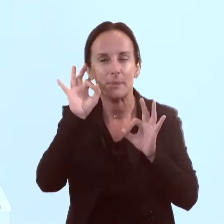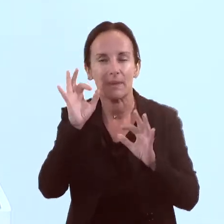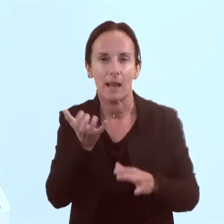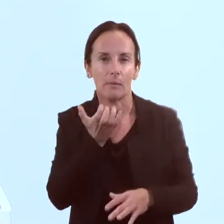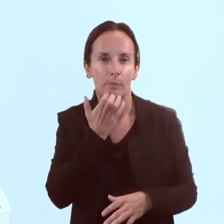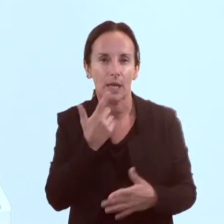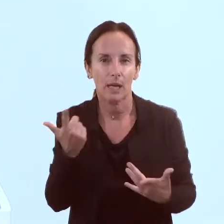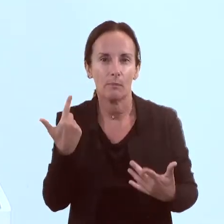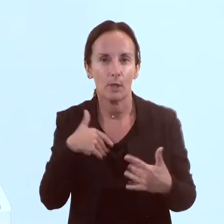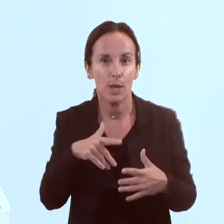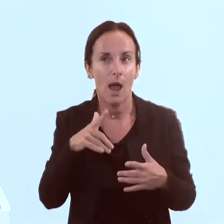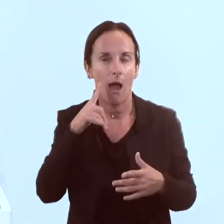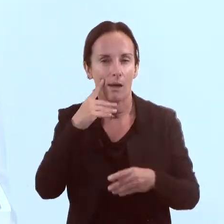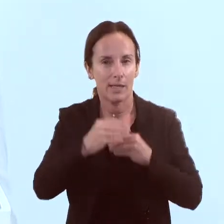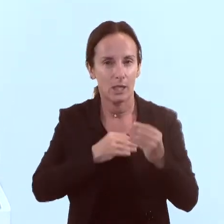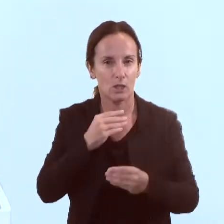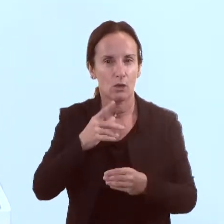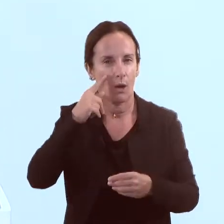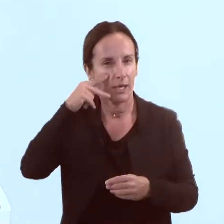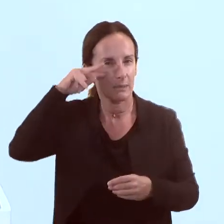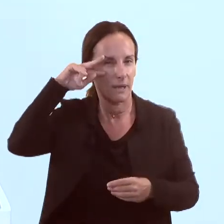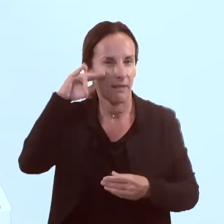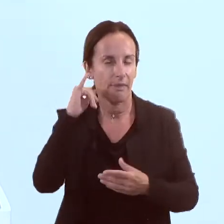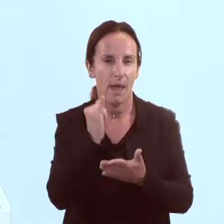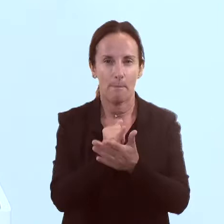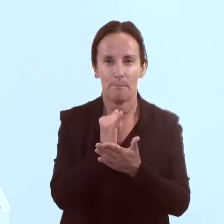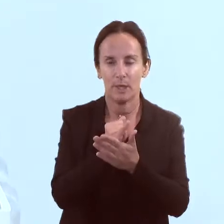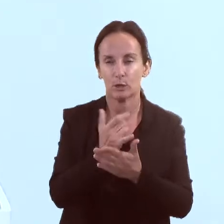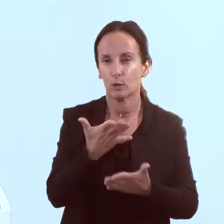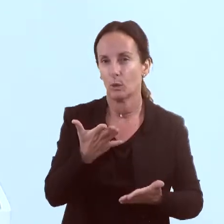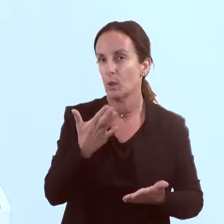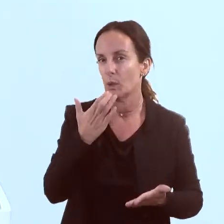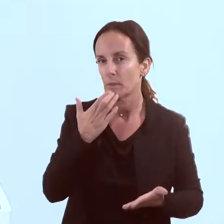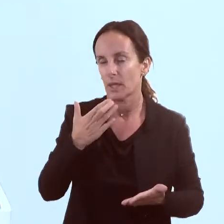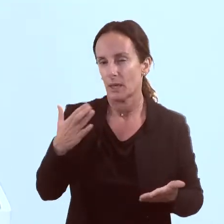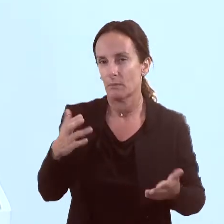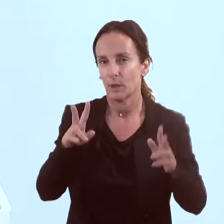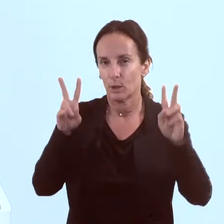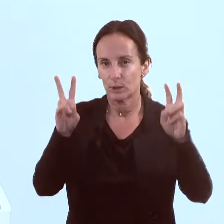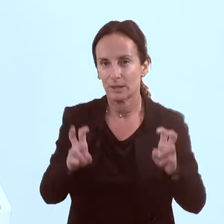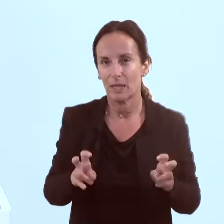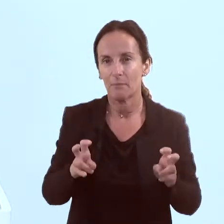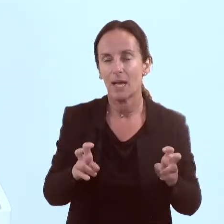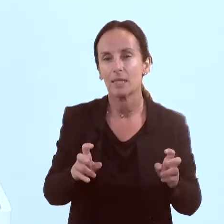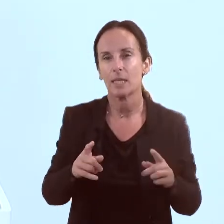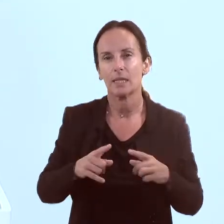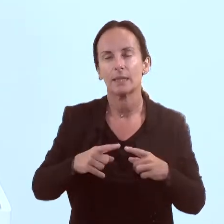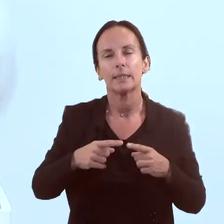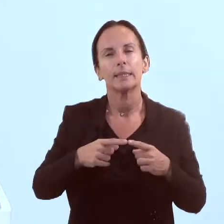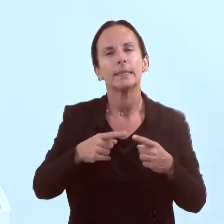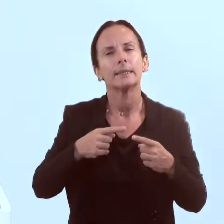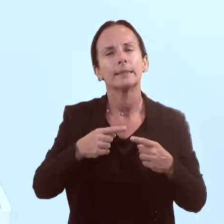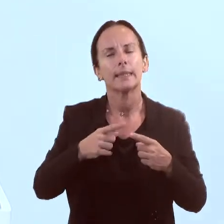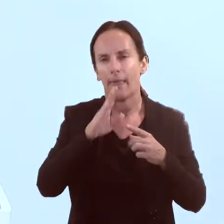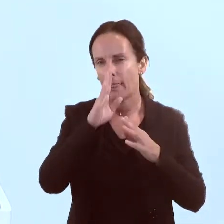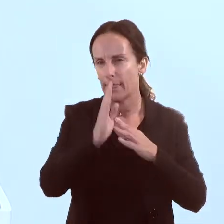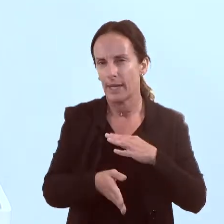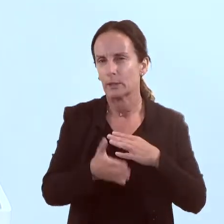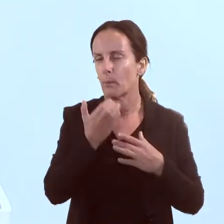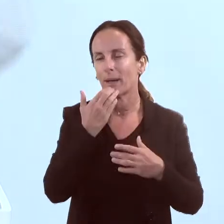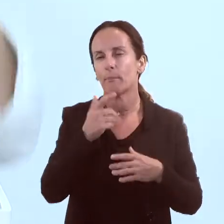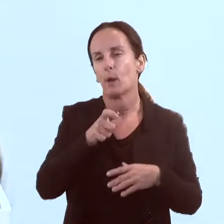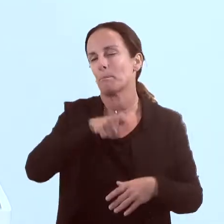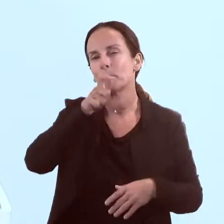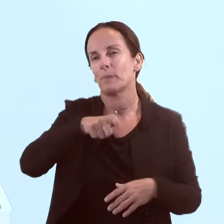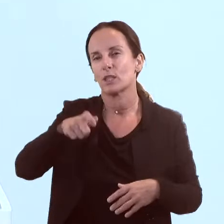hecho alguna experiencia piloto, por ejemplo, vamos a hacer una experiencia piloto con temas de transferencias directas. Cuando las personas hacen un proceso